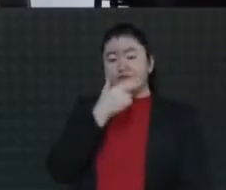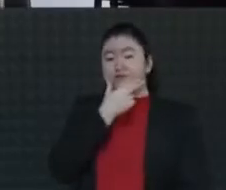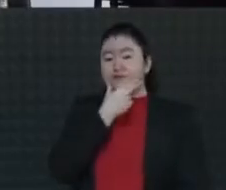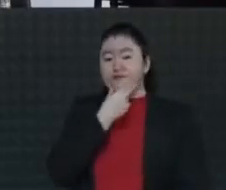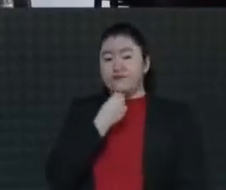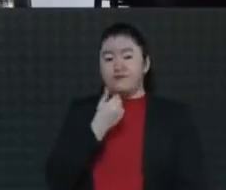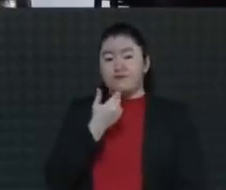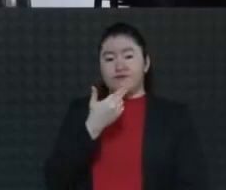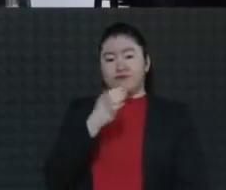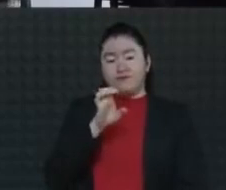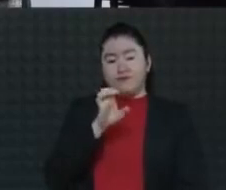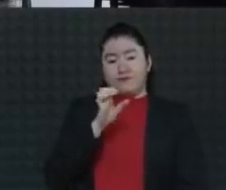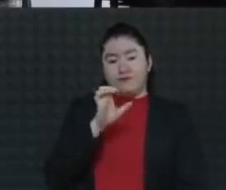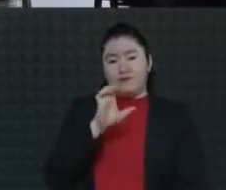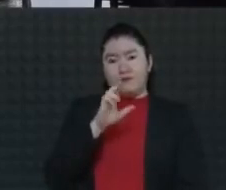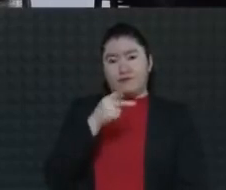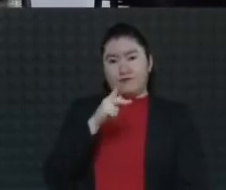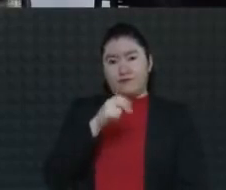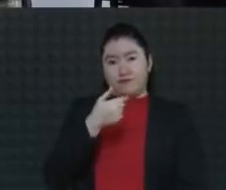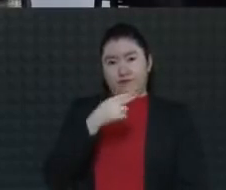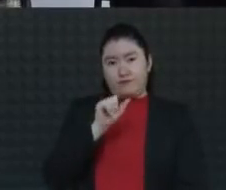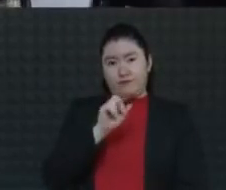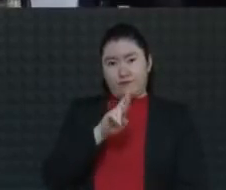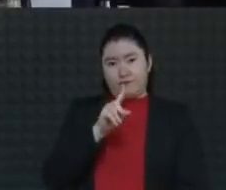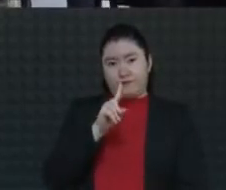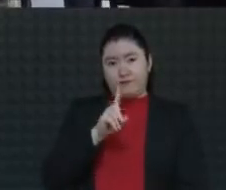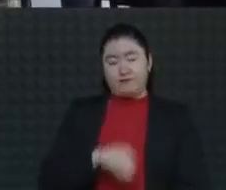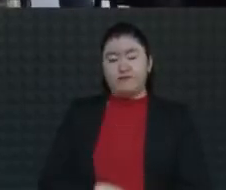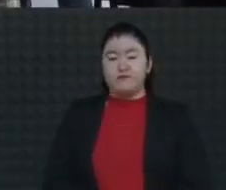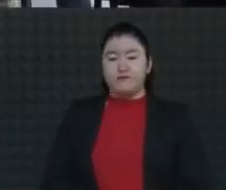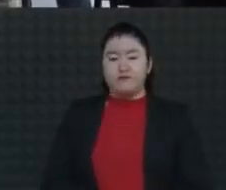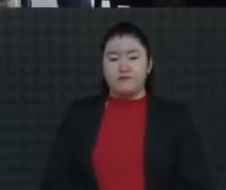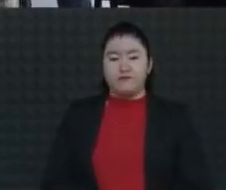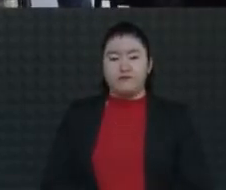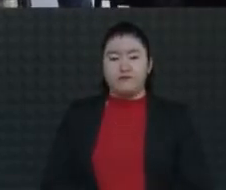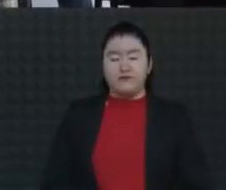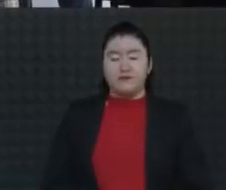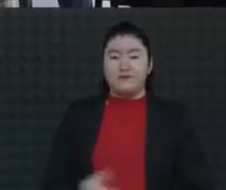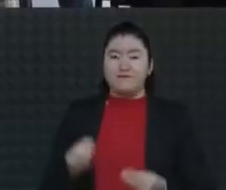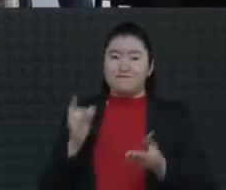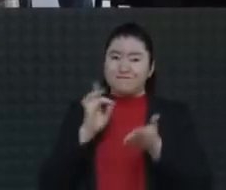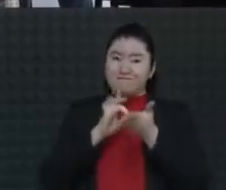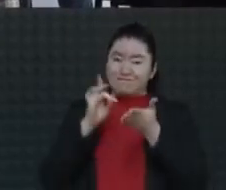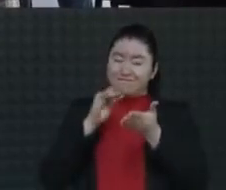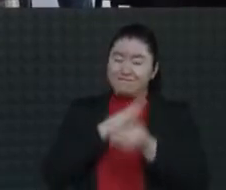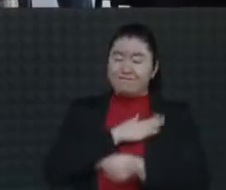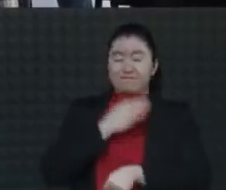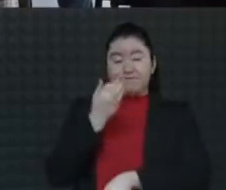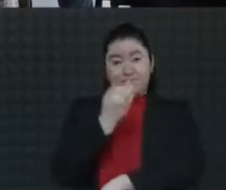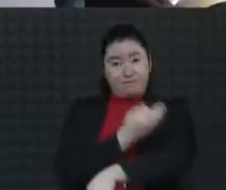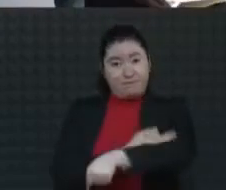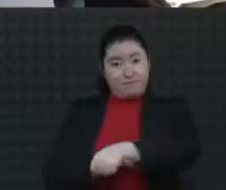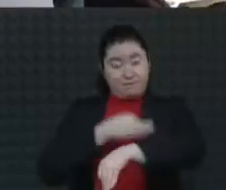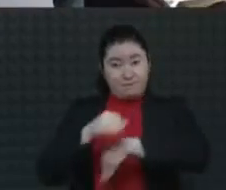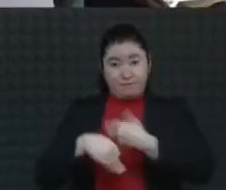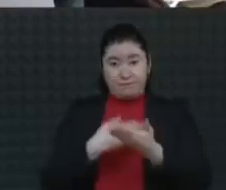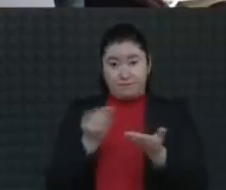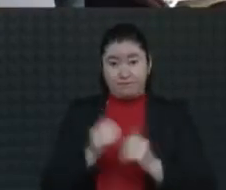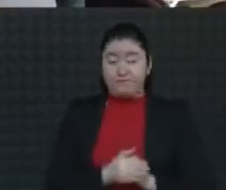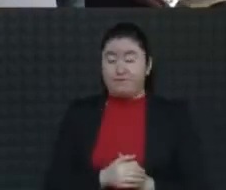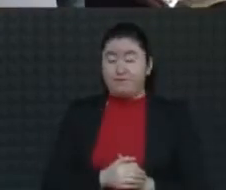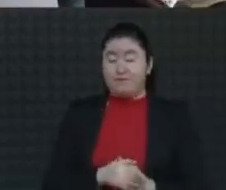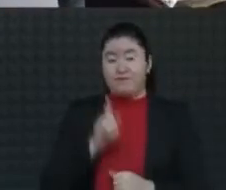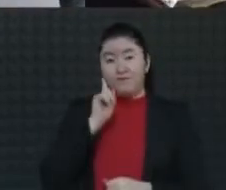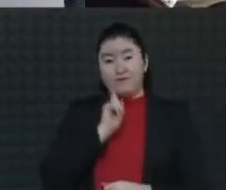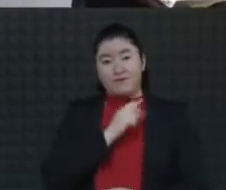tan amable de hacer uso de la palabra. Muchas gracias. Buenas tardes a todos, damas y